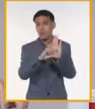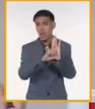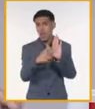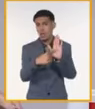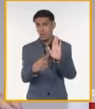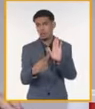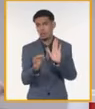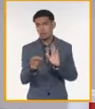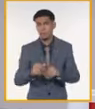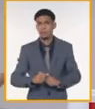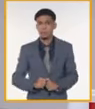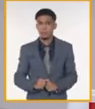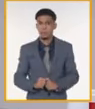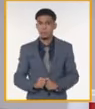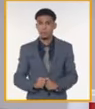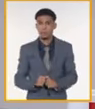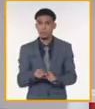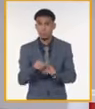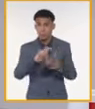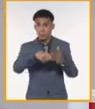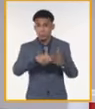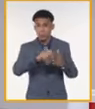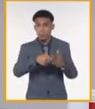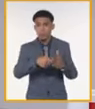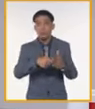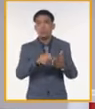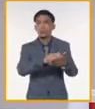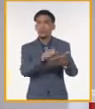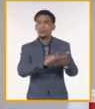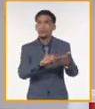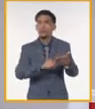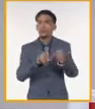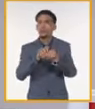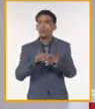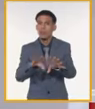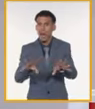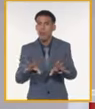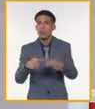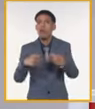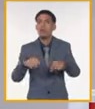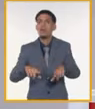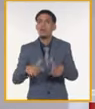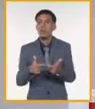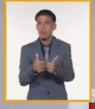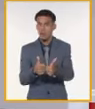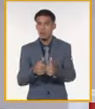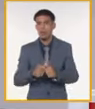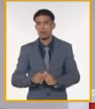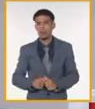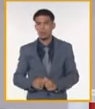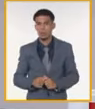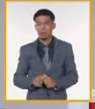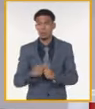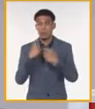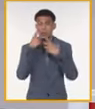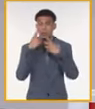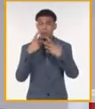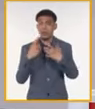la ley y y ese contrato no puede ser letra muerta ese contrato hay que cumplirlo y por tanto es